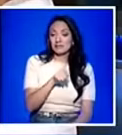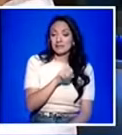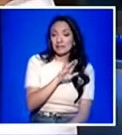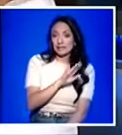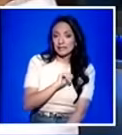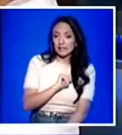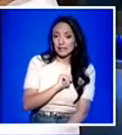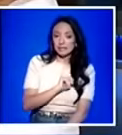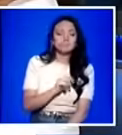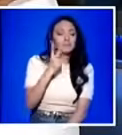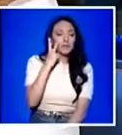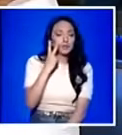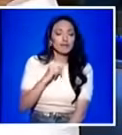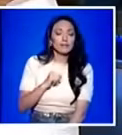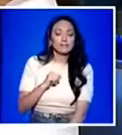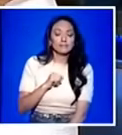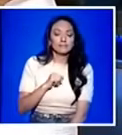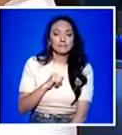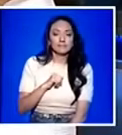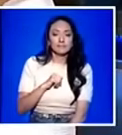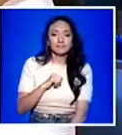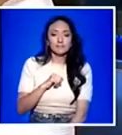investigación fiscal. Informa Jacqueline Rodas.